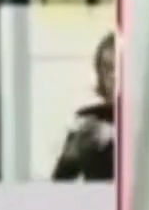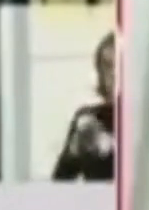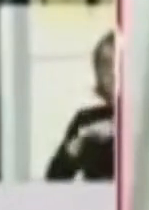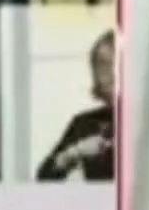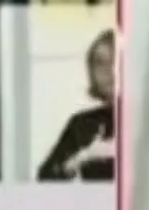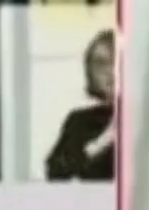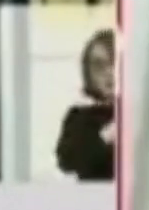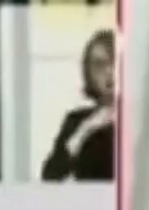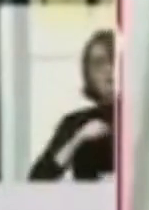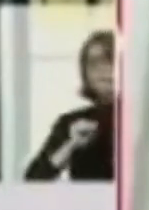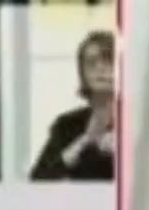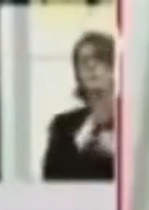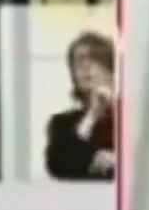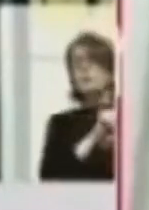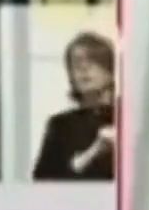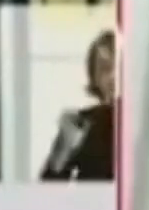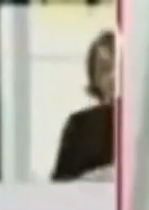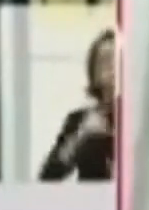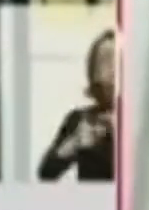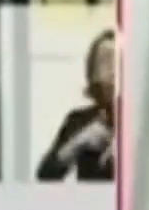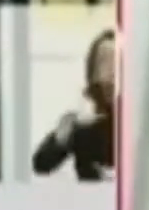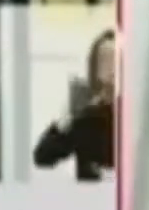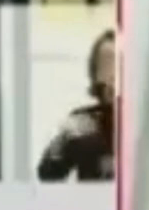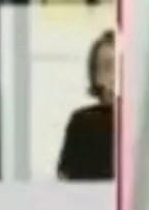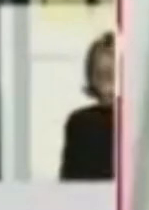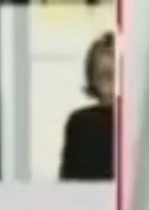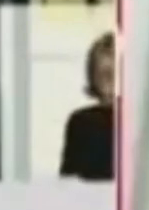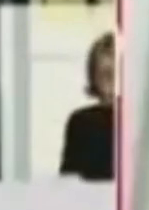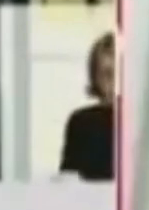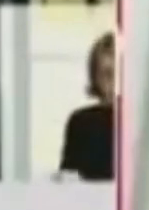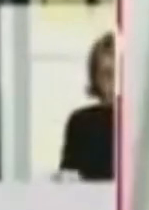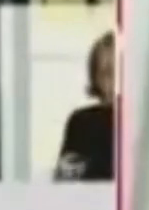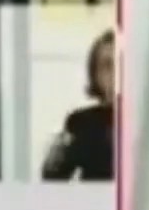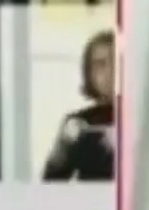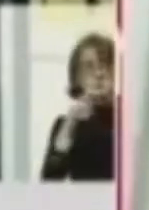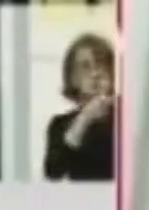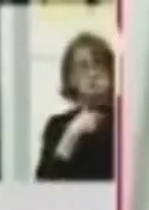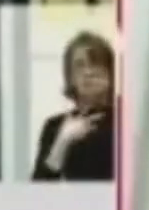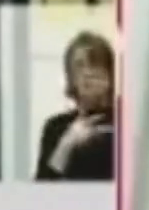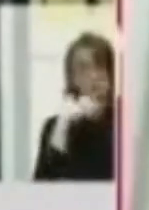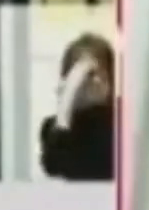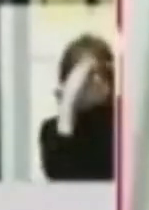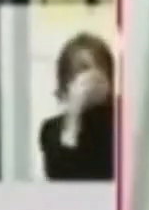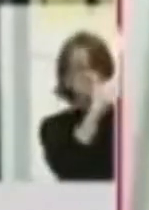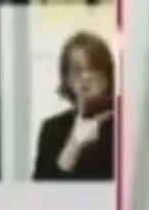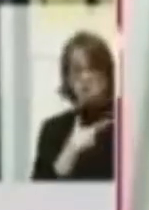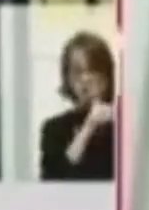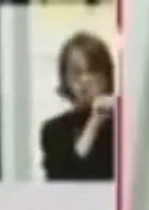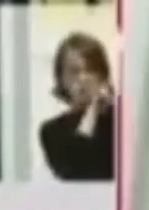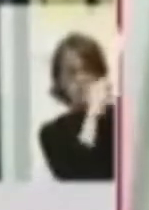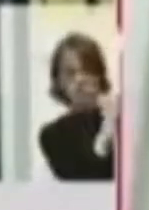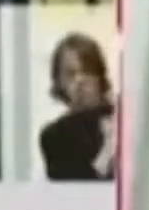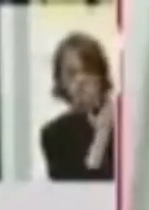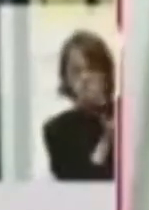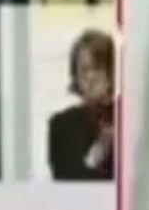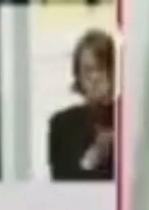el sistema electoral brasileño, que es del voto electrónico, que está ya comprobadísimo, que funciona y que es totalmente seguro, no es